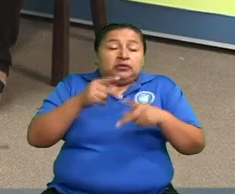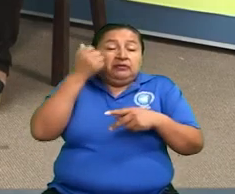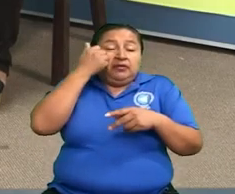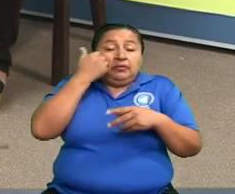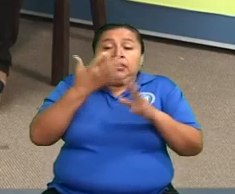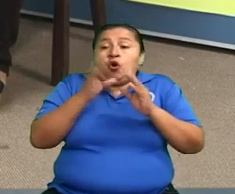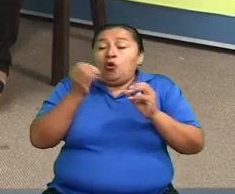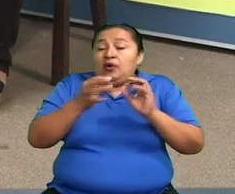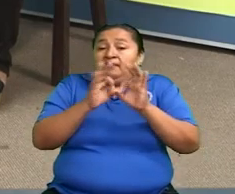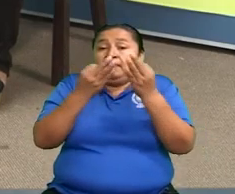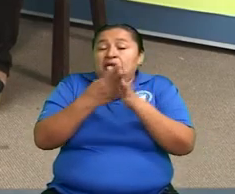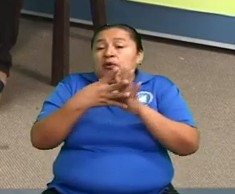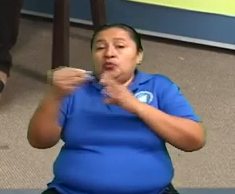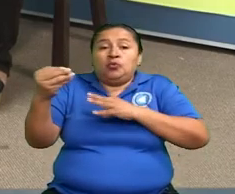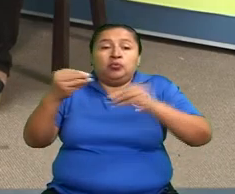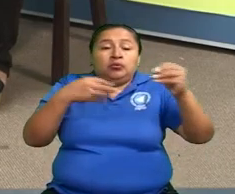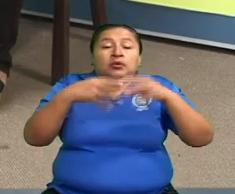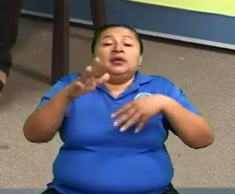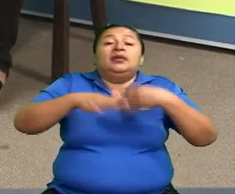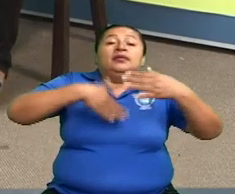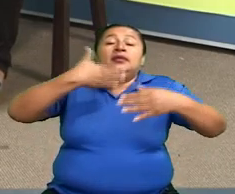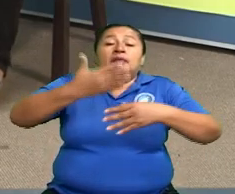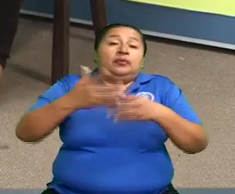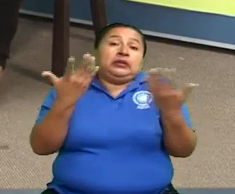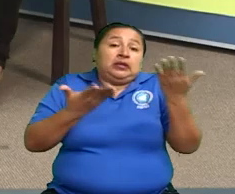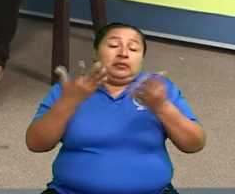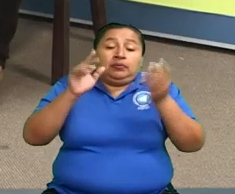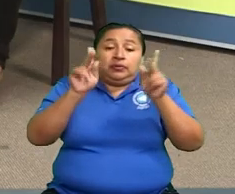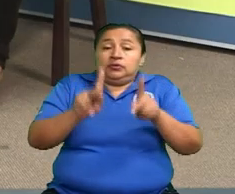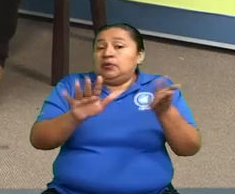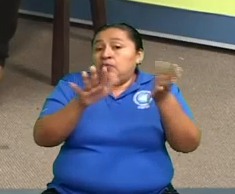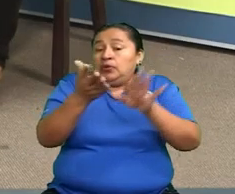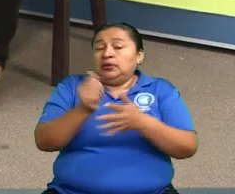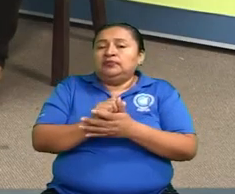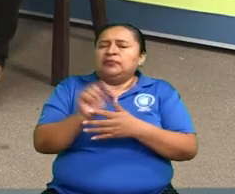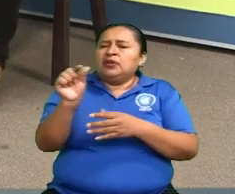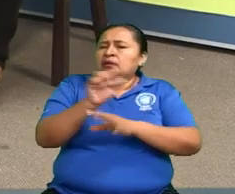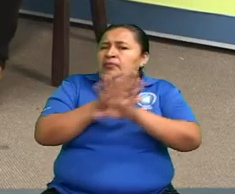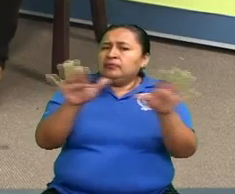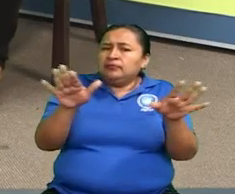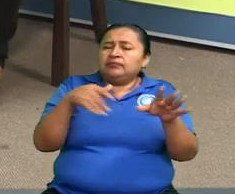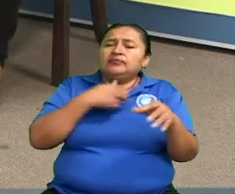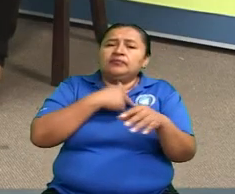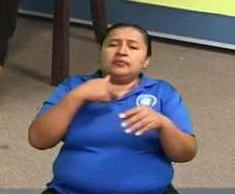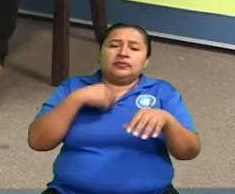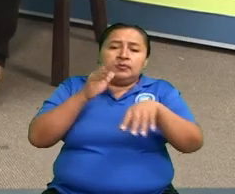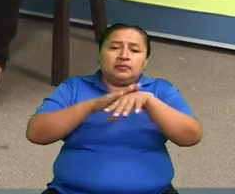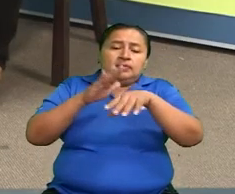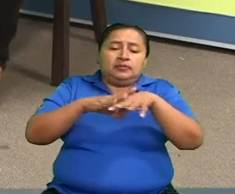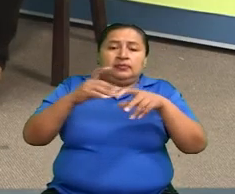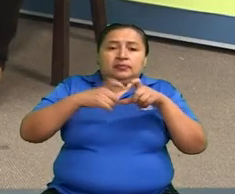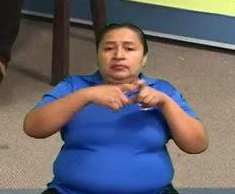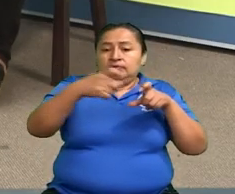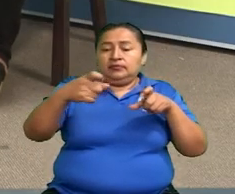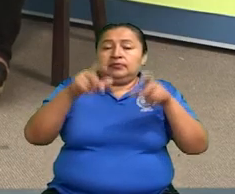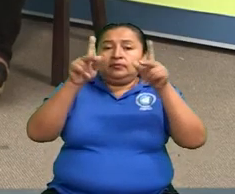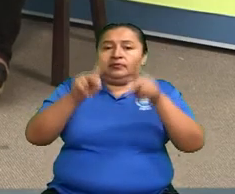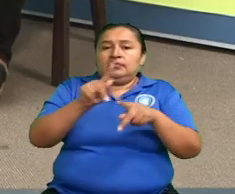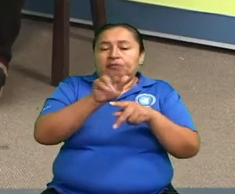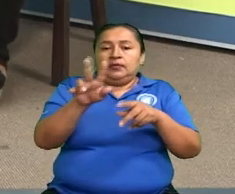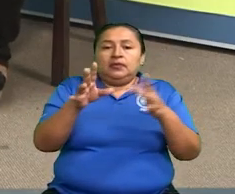nuestra familia y posteriormente puede provocar hasta la muerte. Ya para terminar, doctora, quiero que me haga una invitación a los